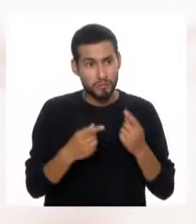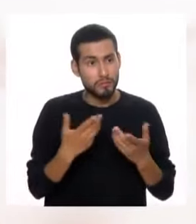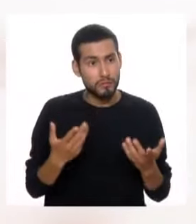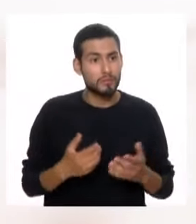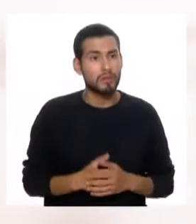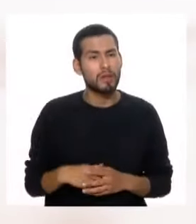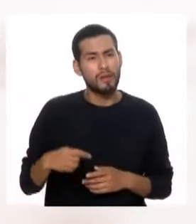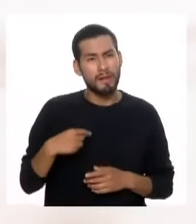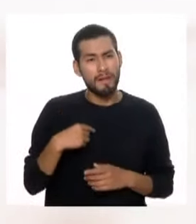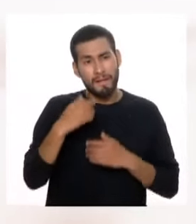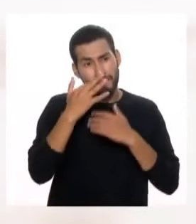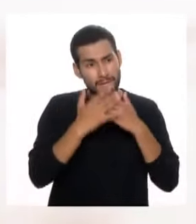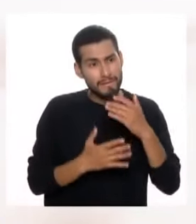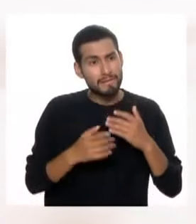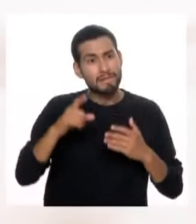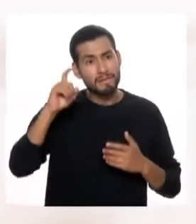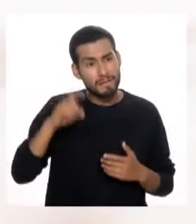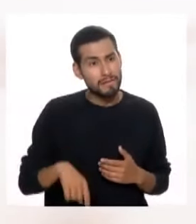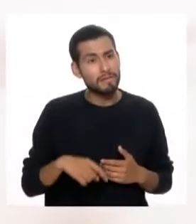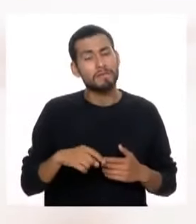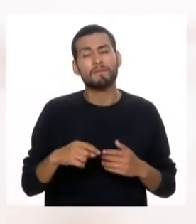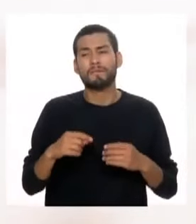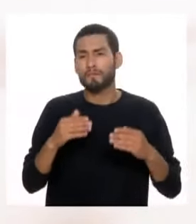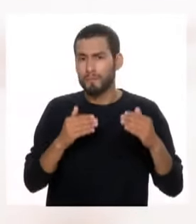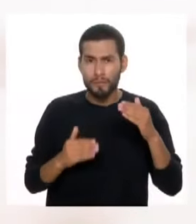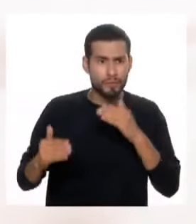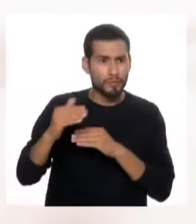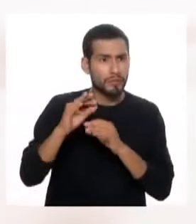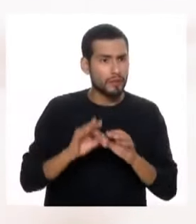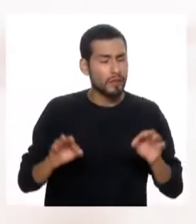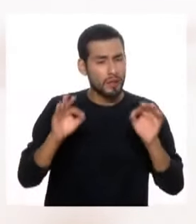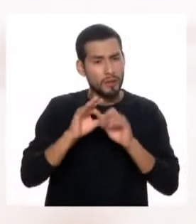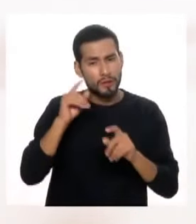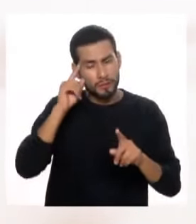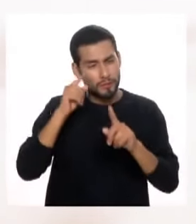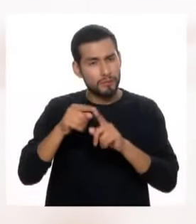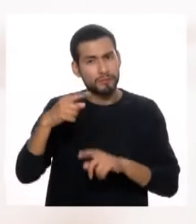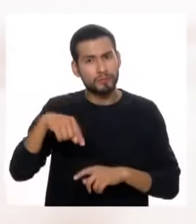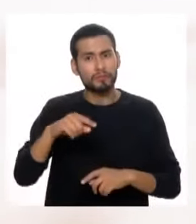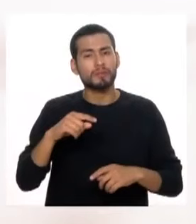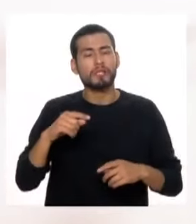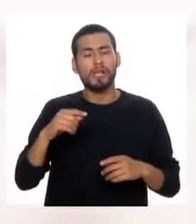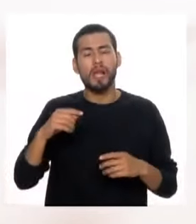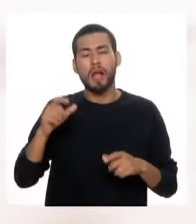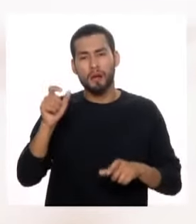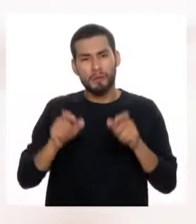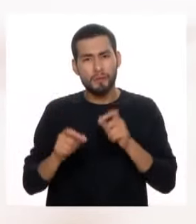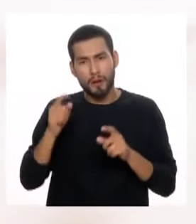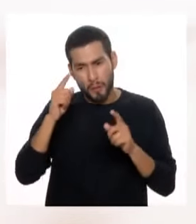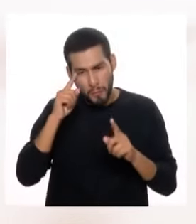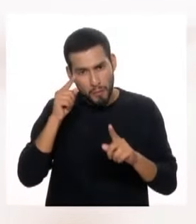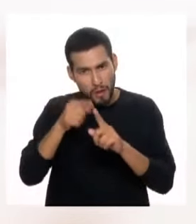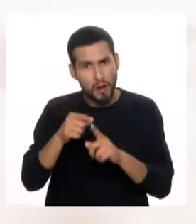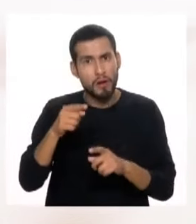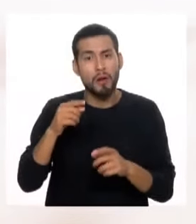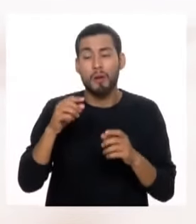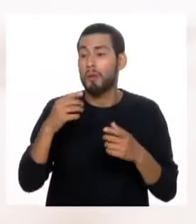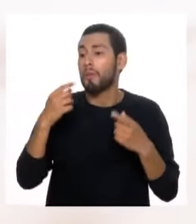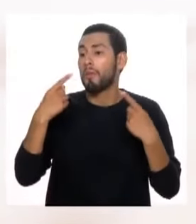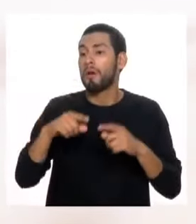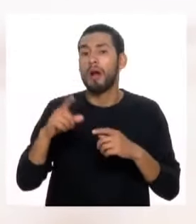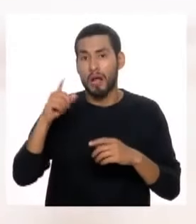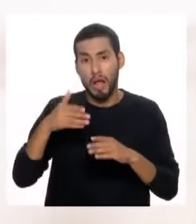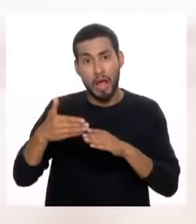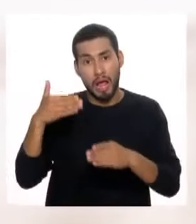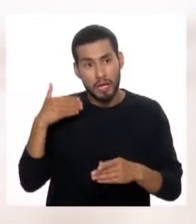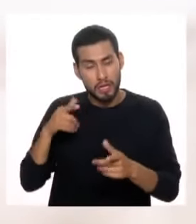que tengamos la idea de que la sangre tiene que estar por delante de los pacientes, por delante de las posibles enfermedades,